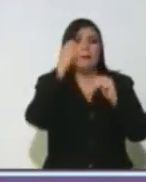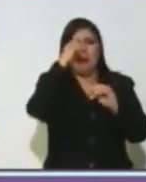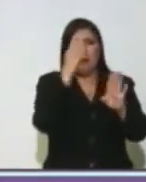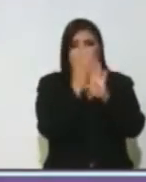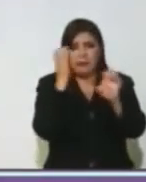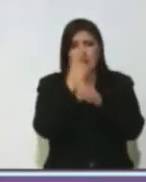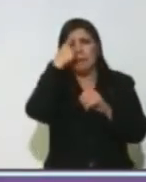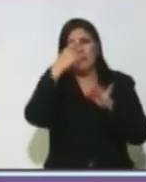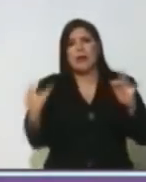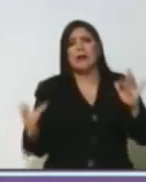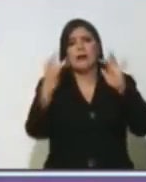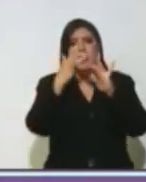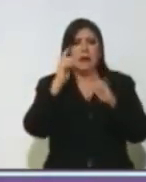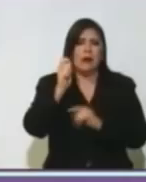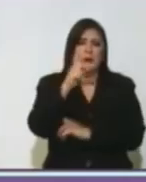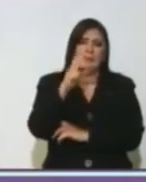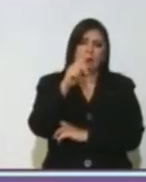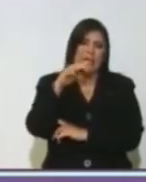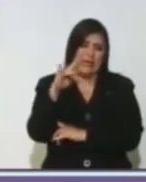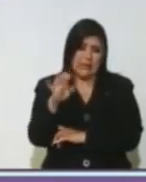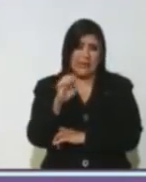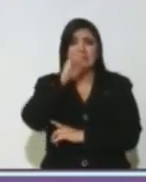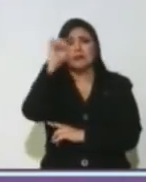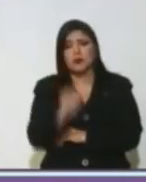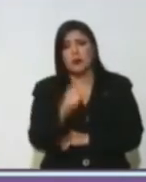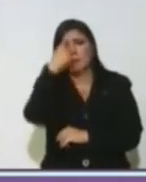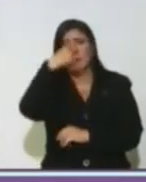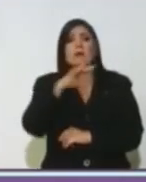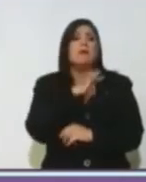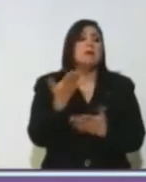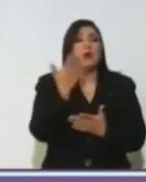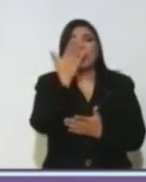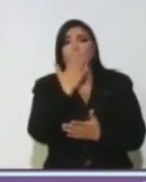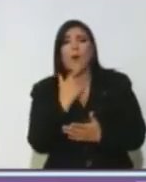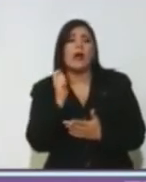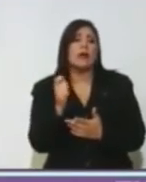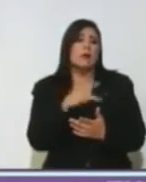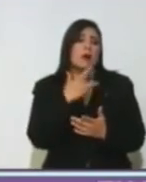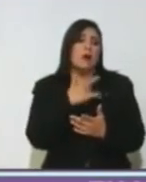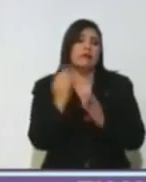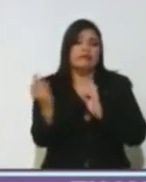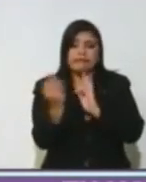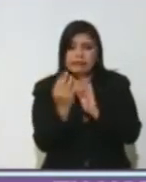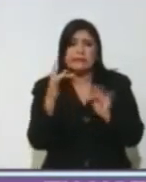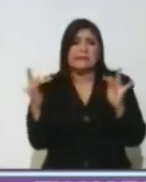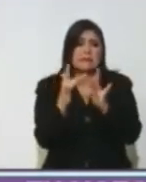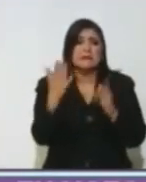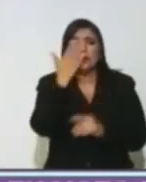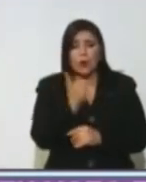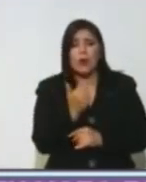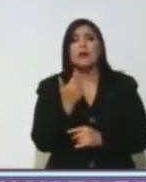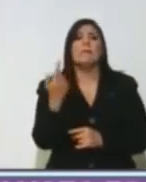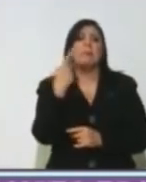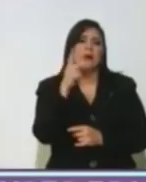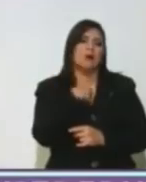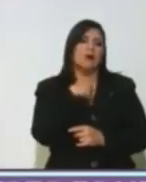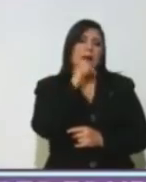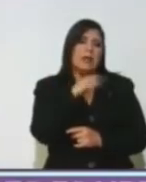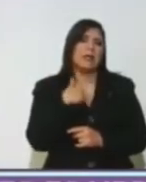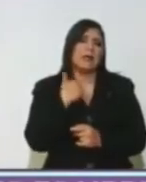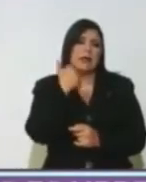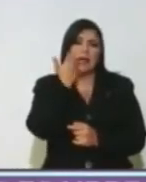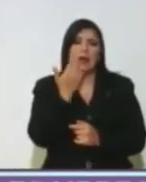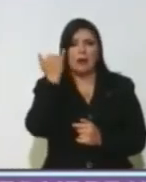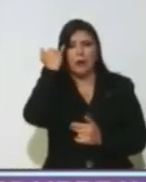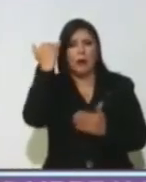a la zona poniente y a la zona sur que hoy no tienen opciones de conectividad pero también voy a proponer e